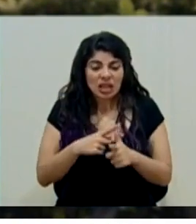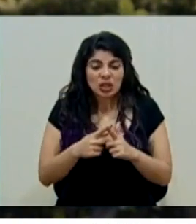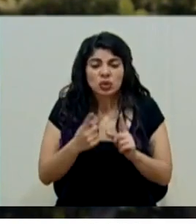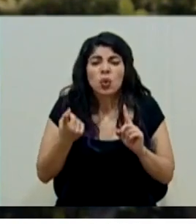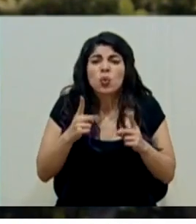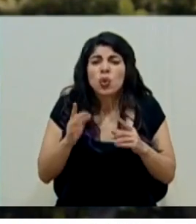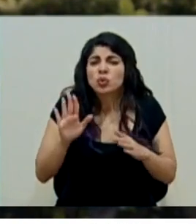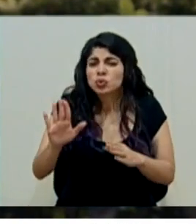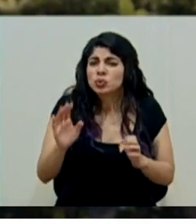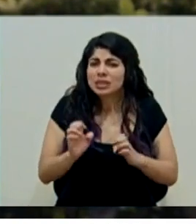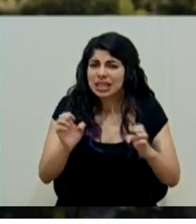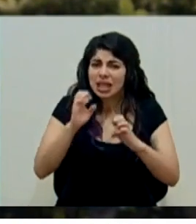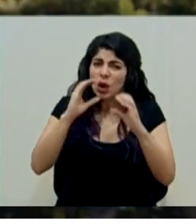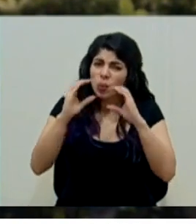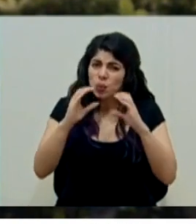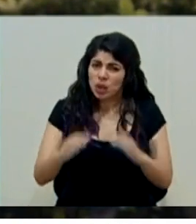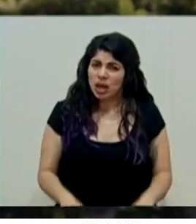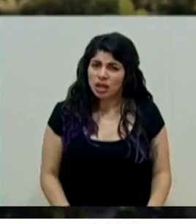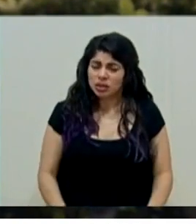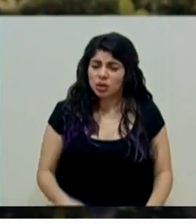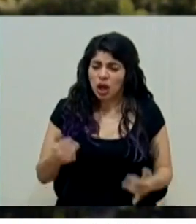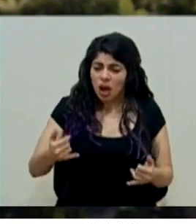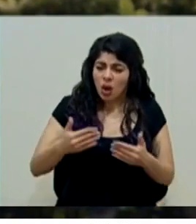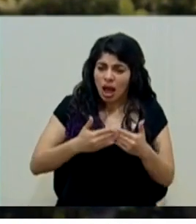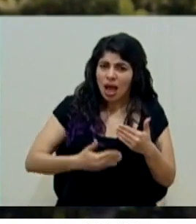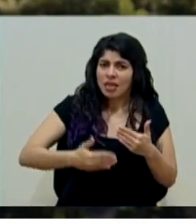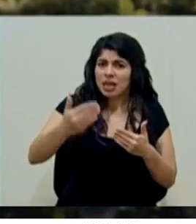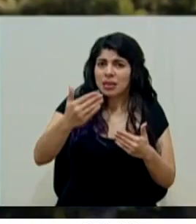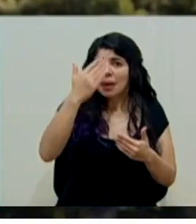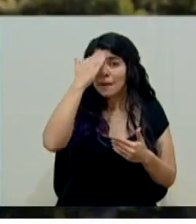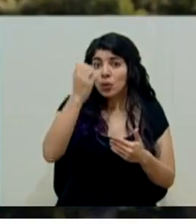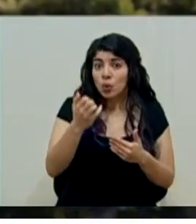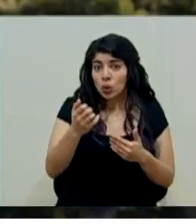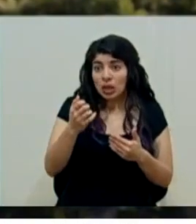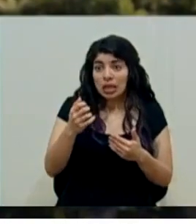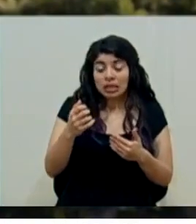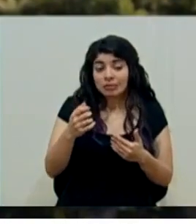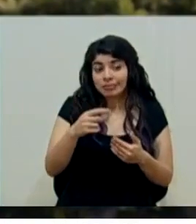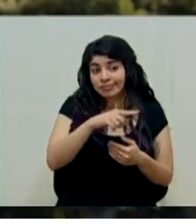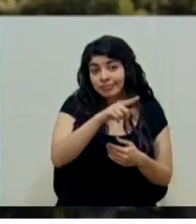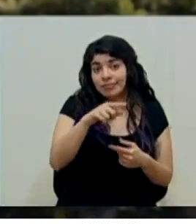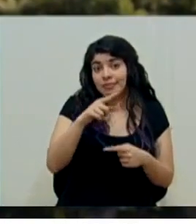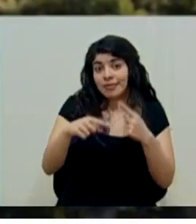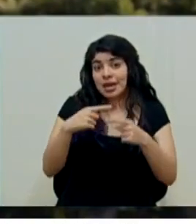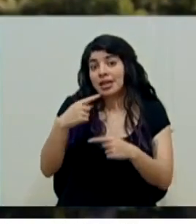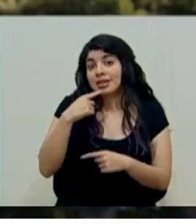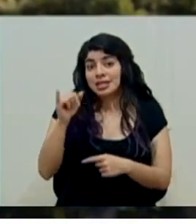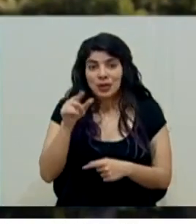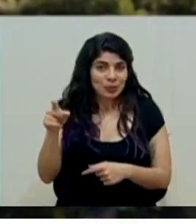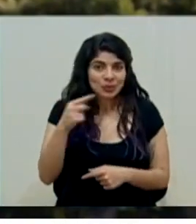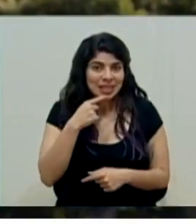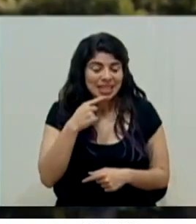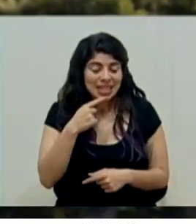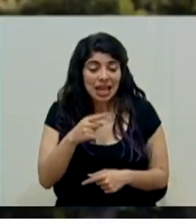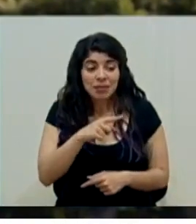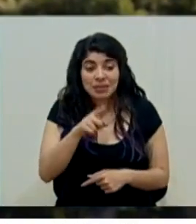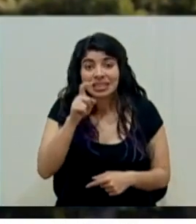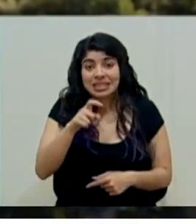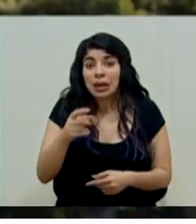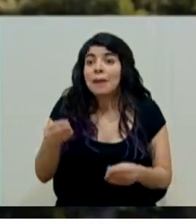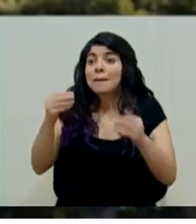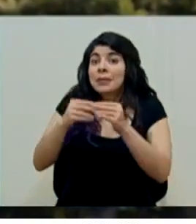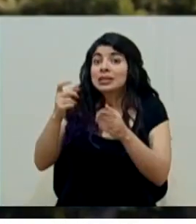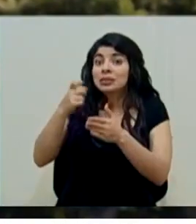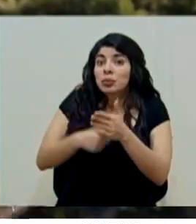entonces esa estrategia de comunicación de aquí en adelante? Porque, bueno, se le van a indicar, como usted bien lo dice, es necesario más